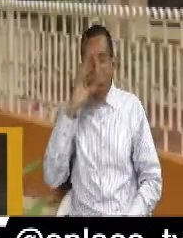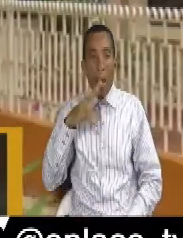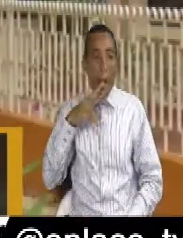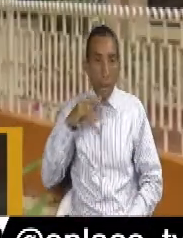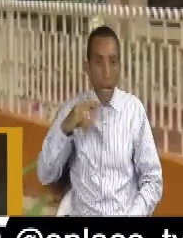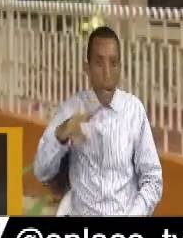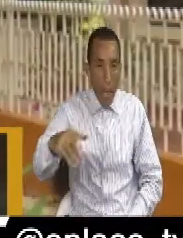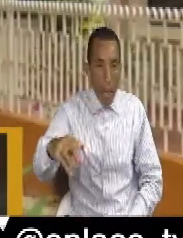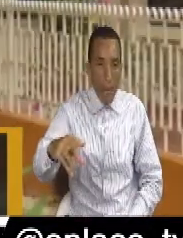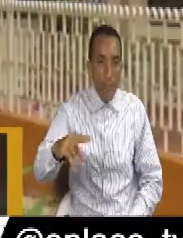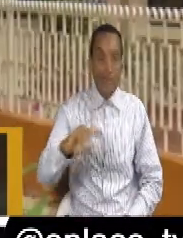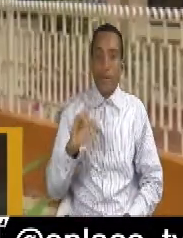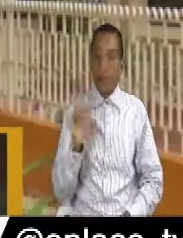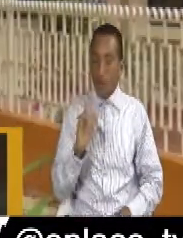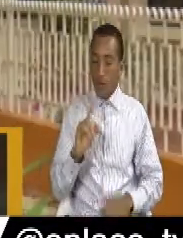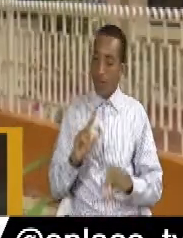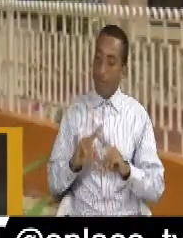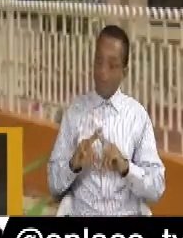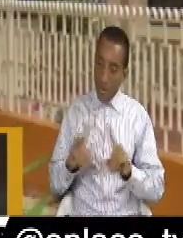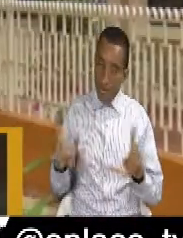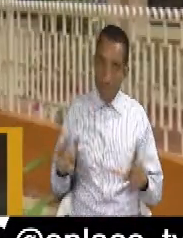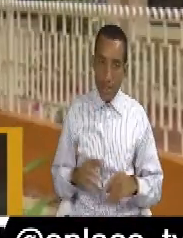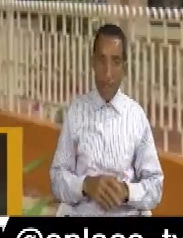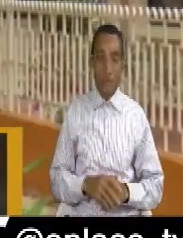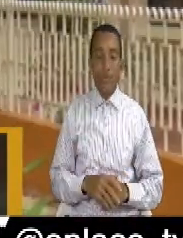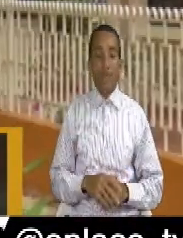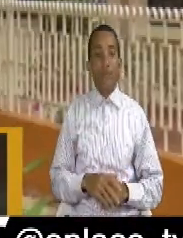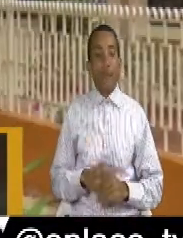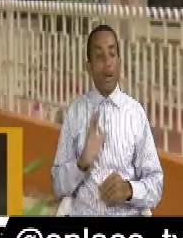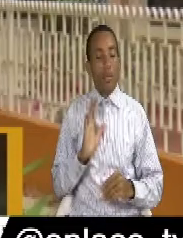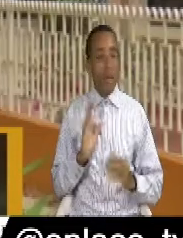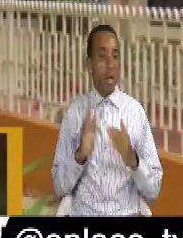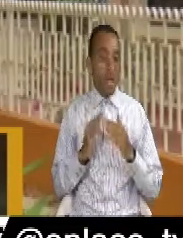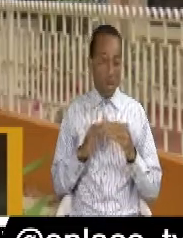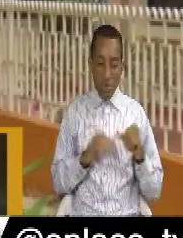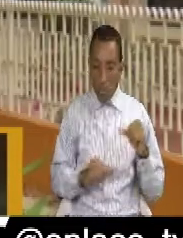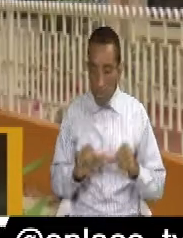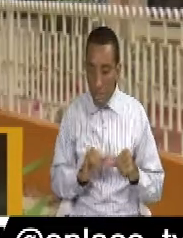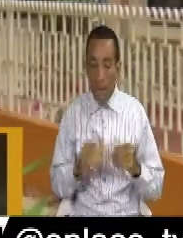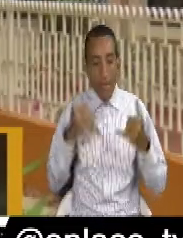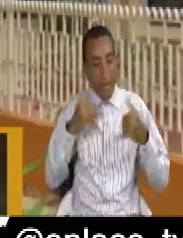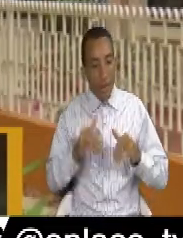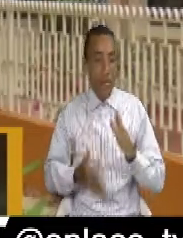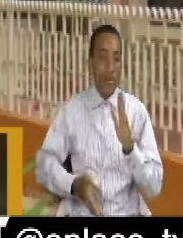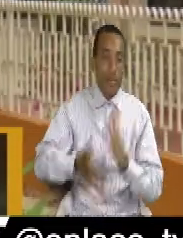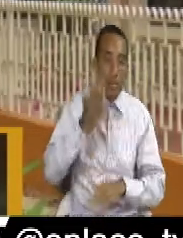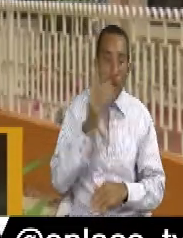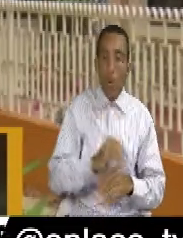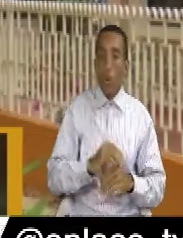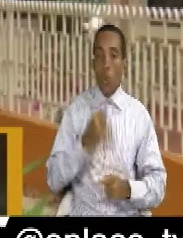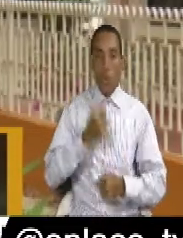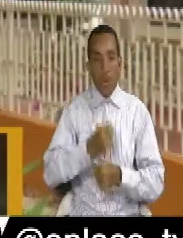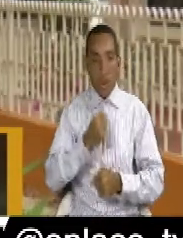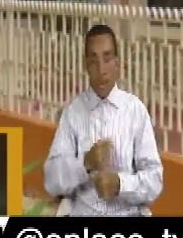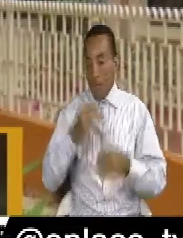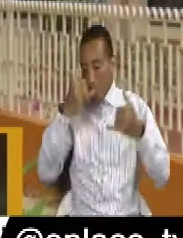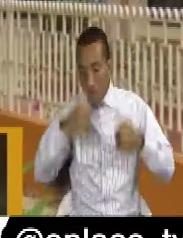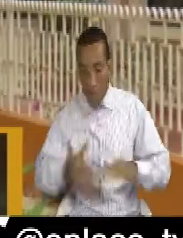rutinario, terminar una jornada sea de casa, sea jornada educativa, laboral, y poder ir a compartir un